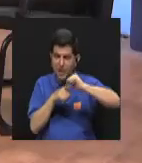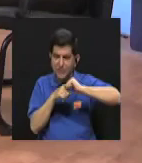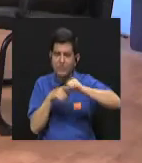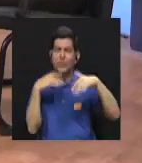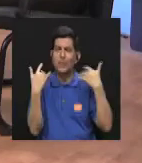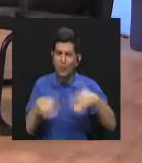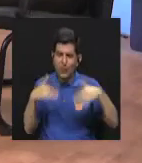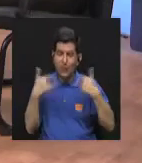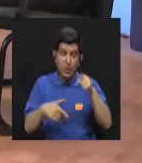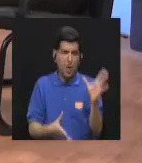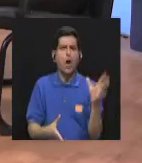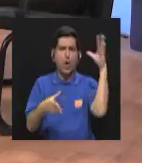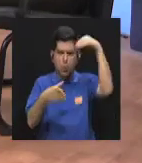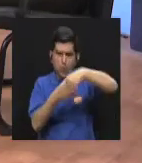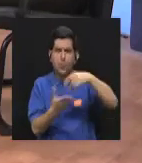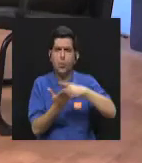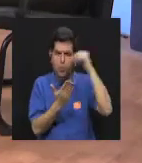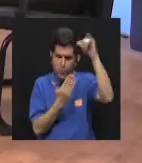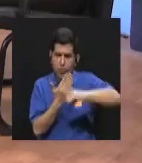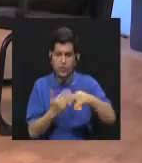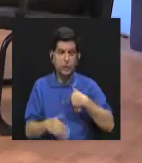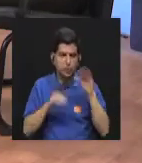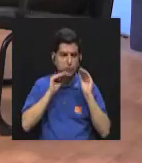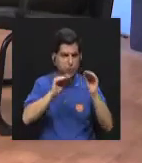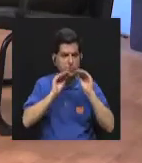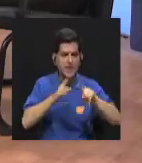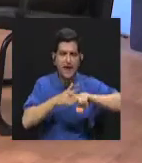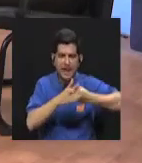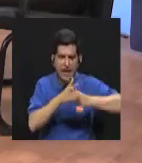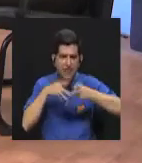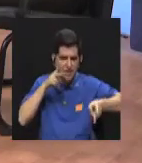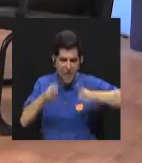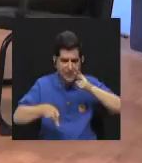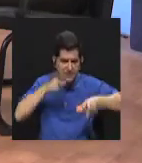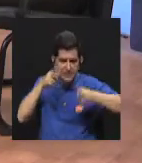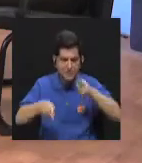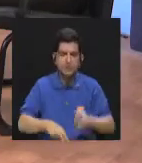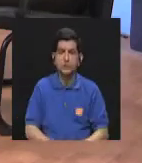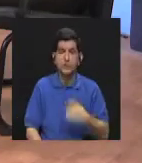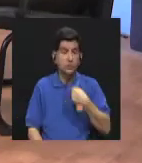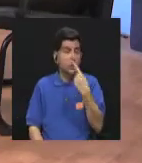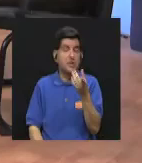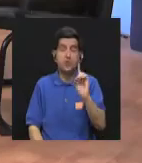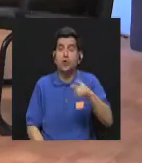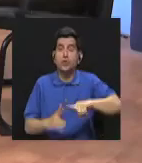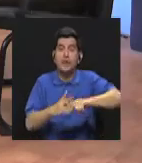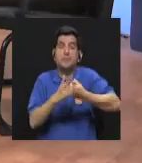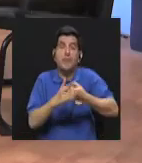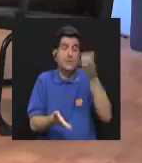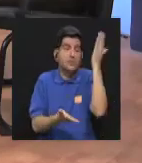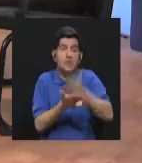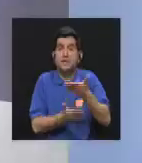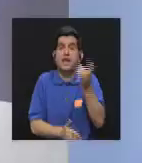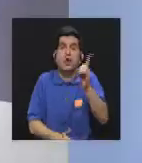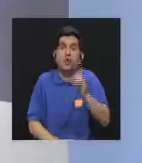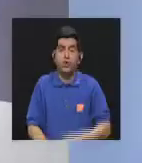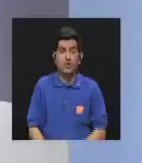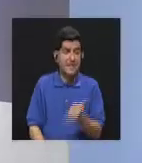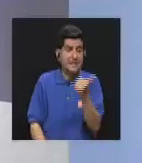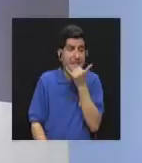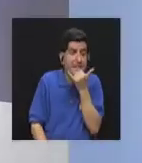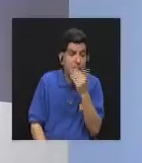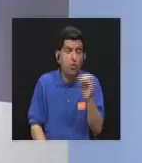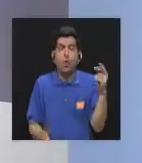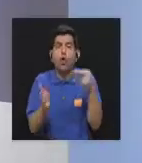capacitación, y él se involucró también en el proyecto, entonces yo le tuve que enseñar herramientas de edición, porque yo decía, ¿de dónde empiezo y a dónde para? Claro. ¿Dónde se equivocó o